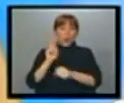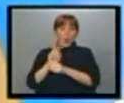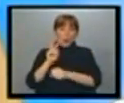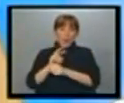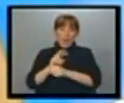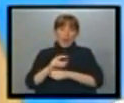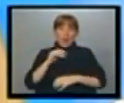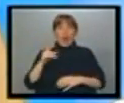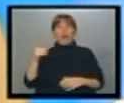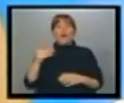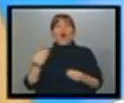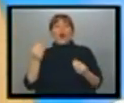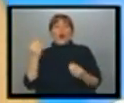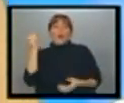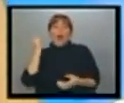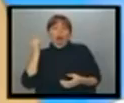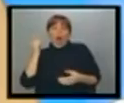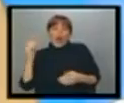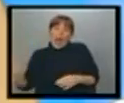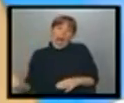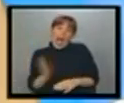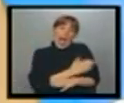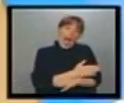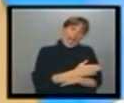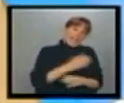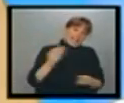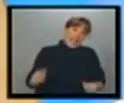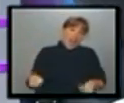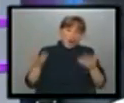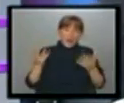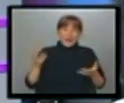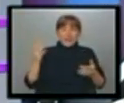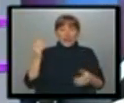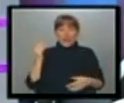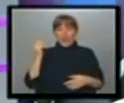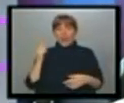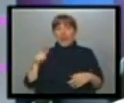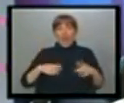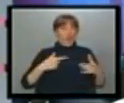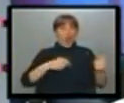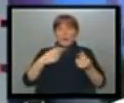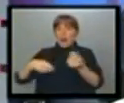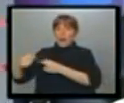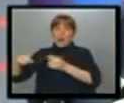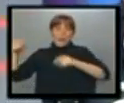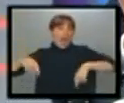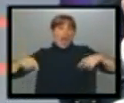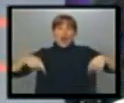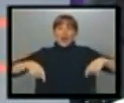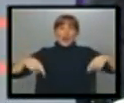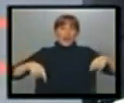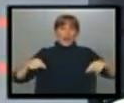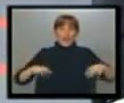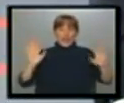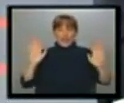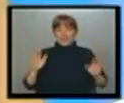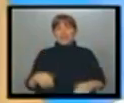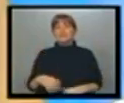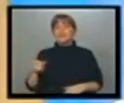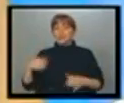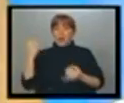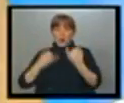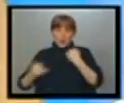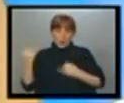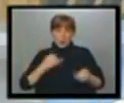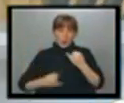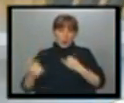para ahorrarte unos mangos ahora antes de que se vengan los aumentos? Salir corriendo y comprarte todo antes, por lo menos lo que no es perecedero. Bueno, un ratito lo vamos a ir